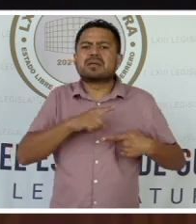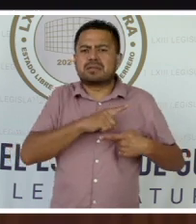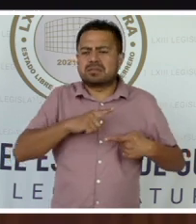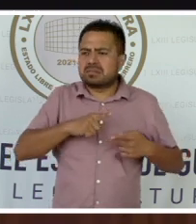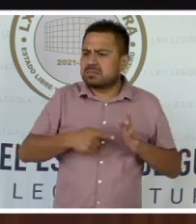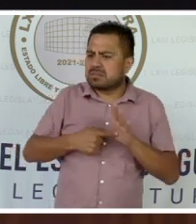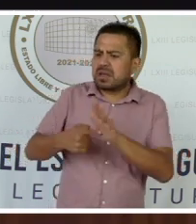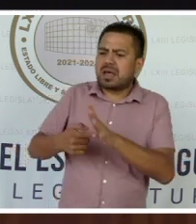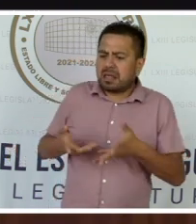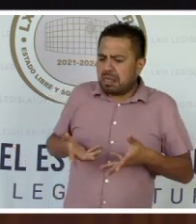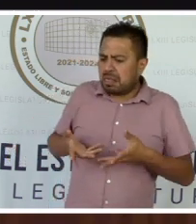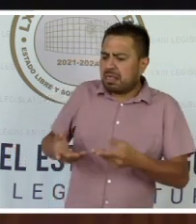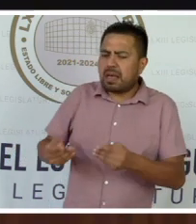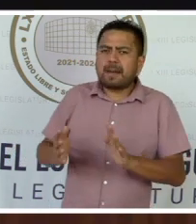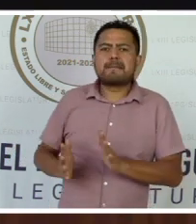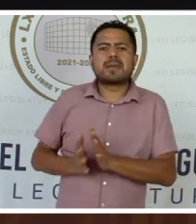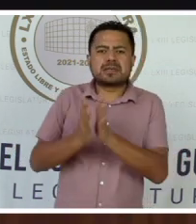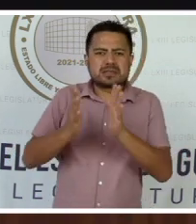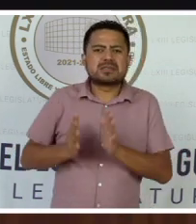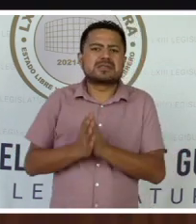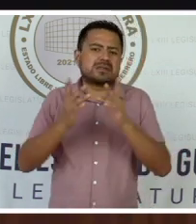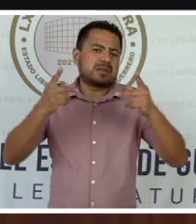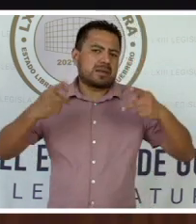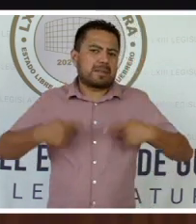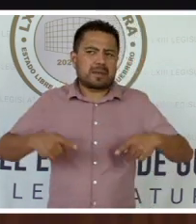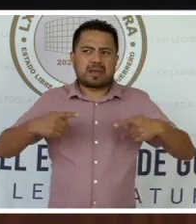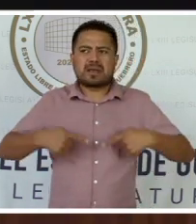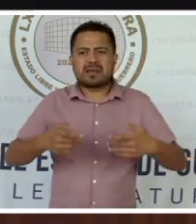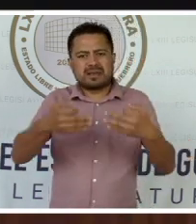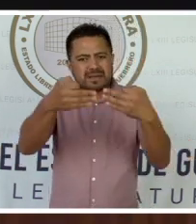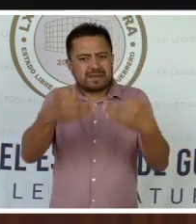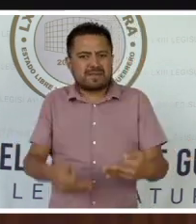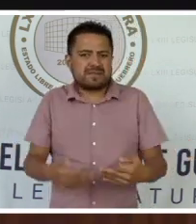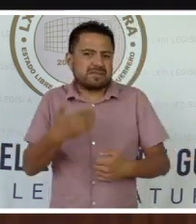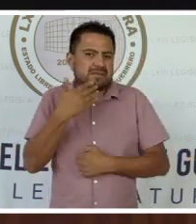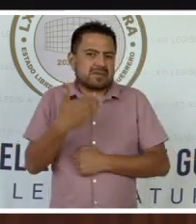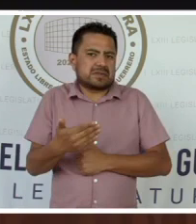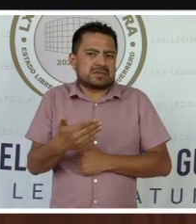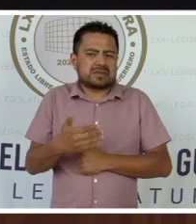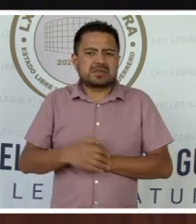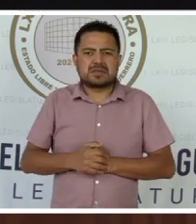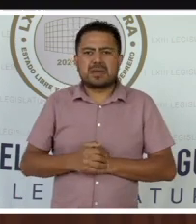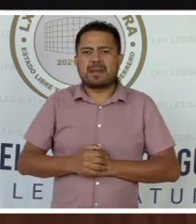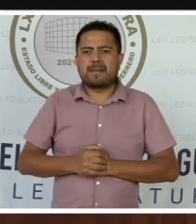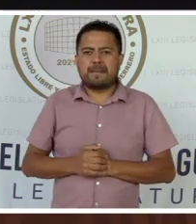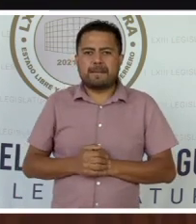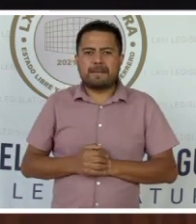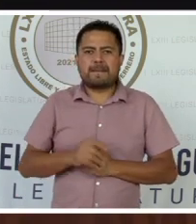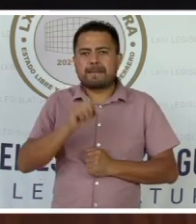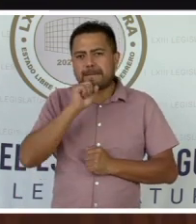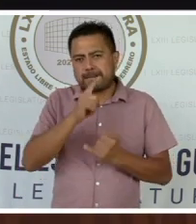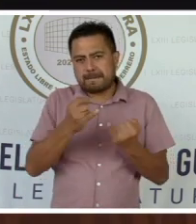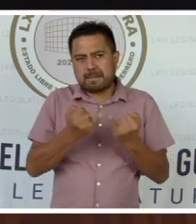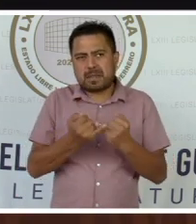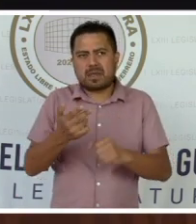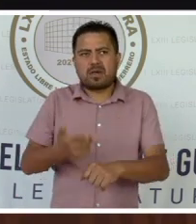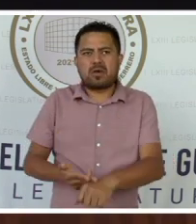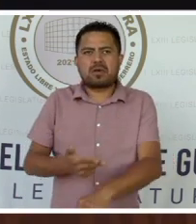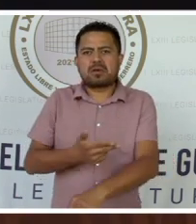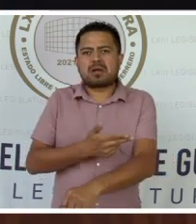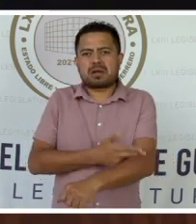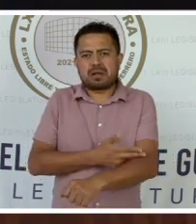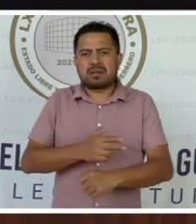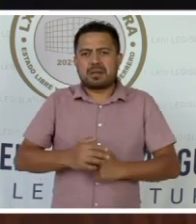participación ciudadana ciudadana eficiencia eficacia y honradez